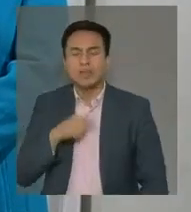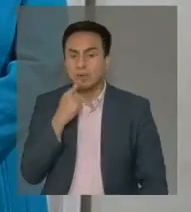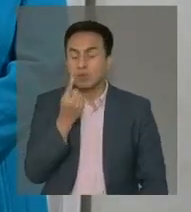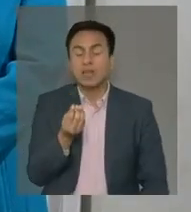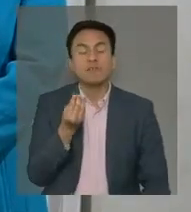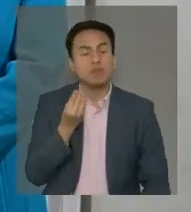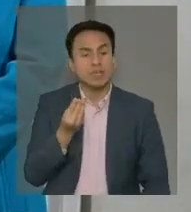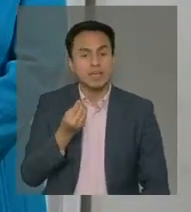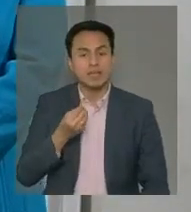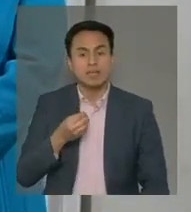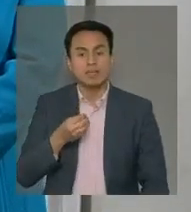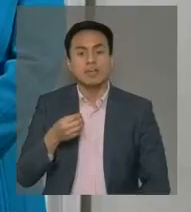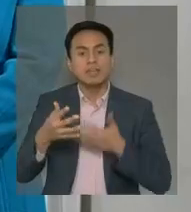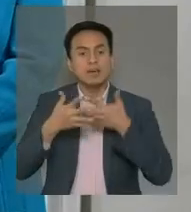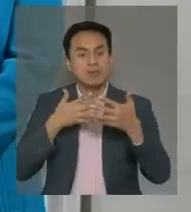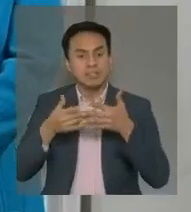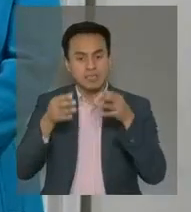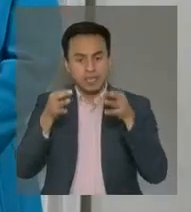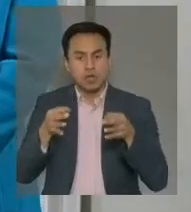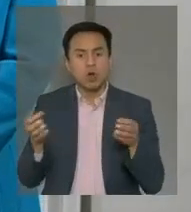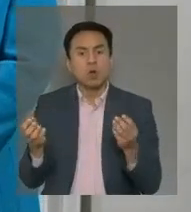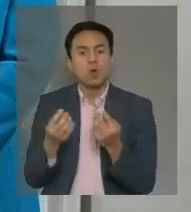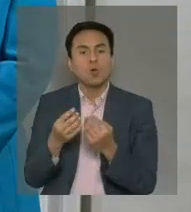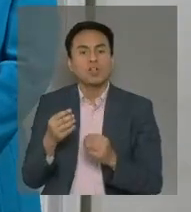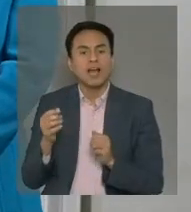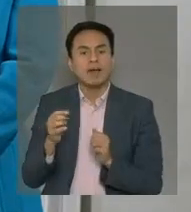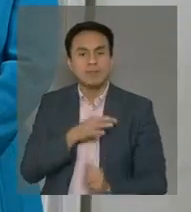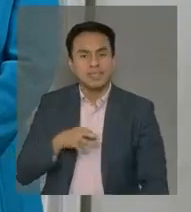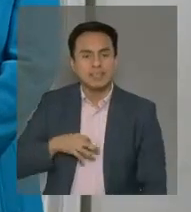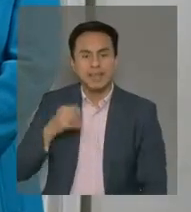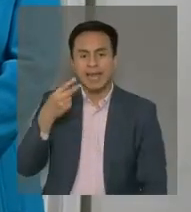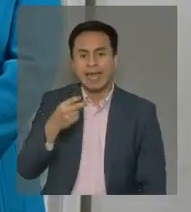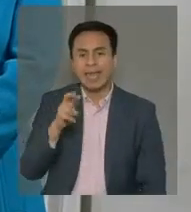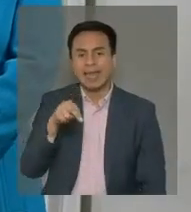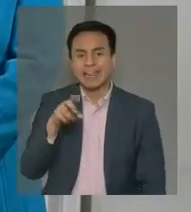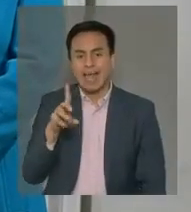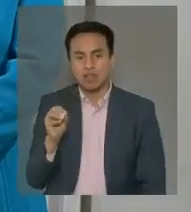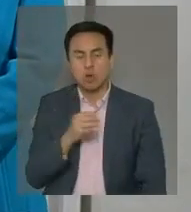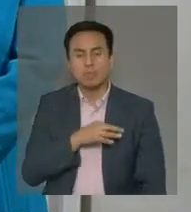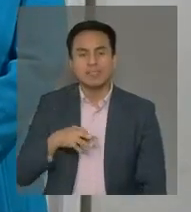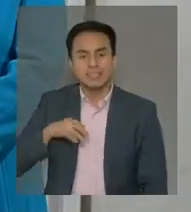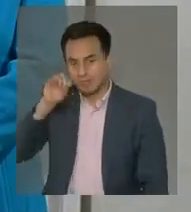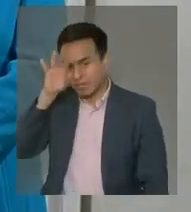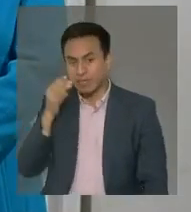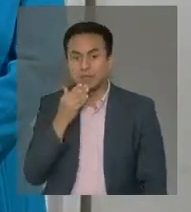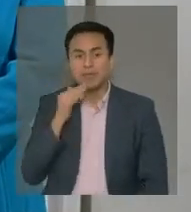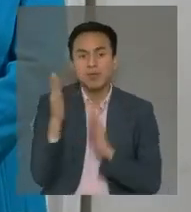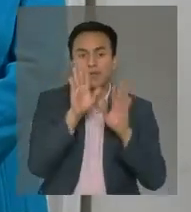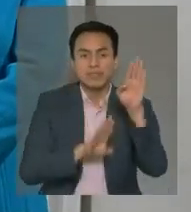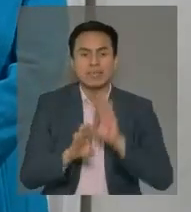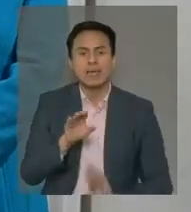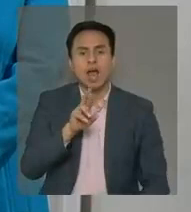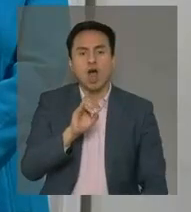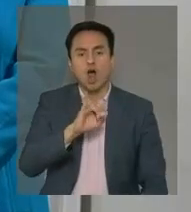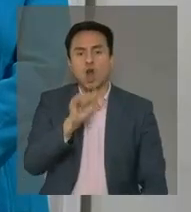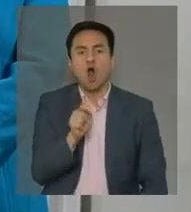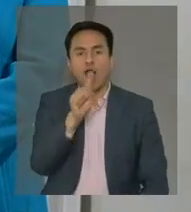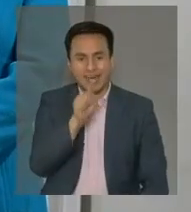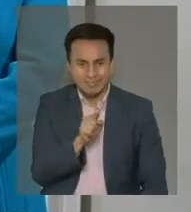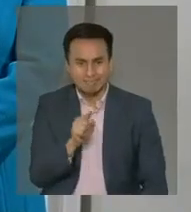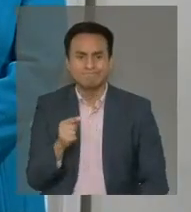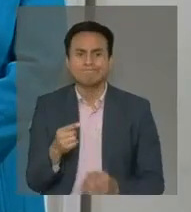y quiero ser bien transparente acaso por eso estamos en conjunto agregó la ministra hernando la ministra minería con la ministra de medio ambiente masa roja